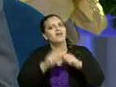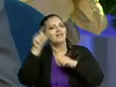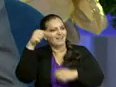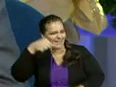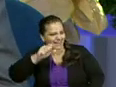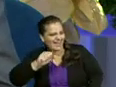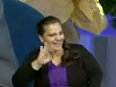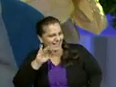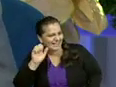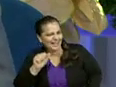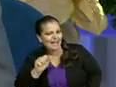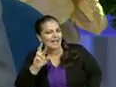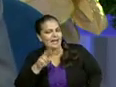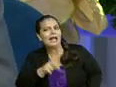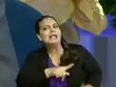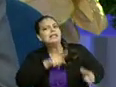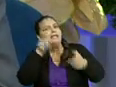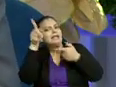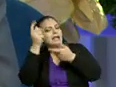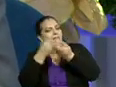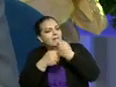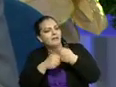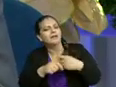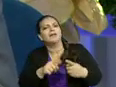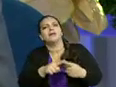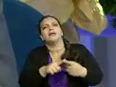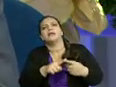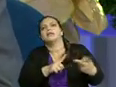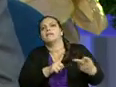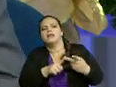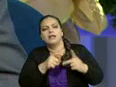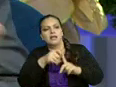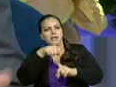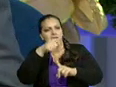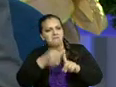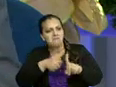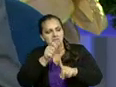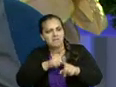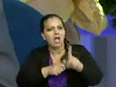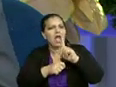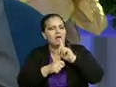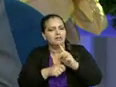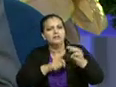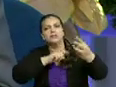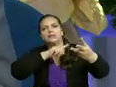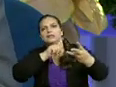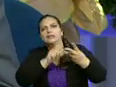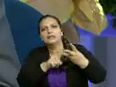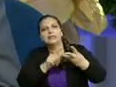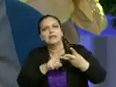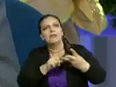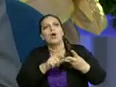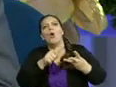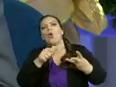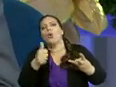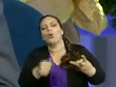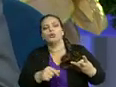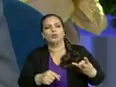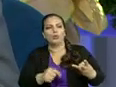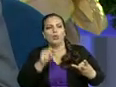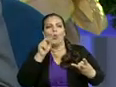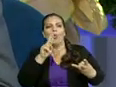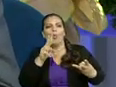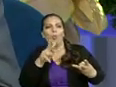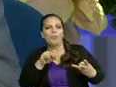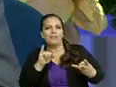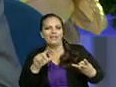país, pero que necesitan mercados. Países que en el Medio Oriente que no tienen nuestros productos y que es nuestra obligación que se